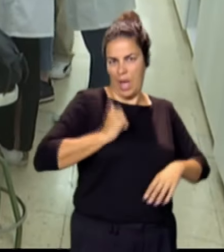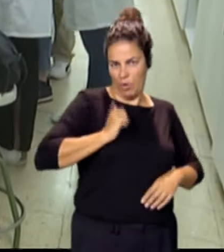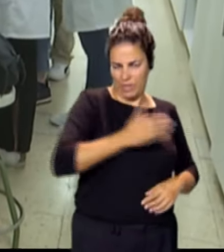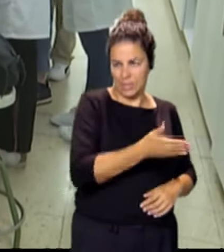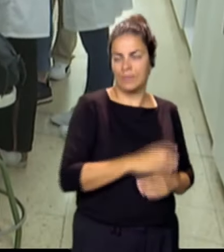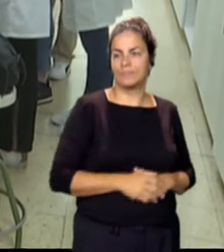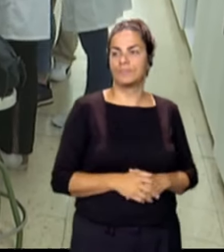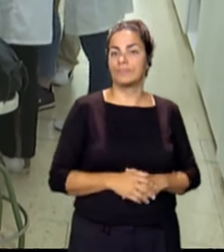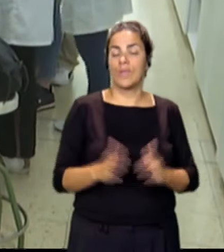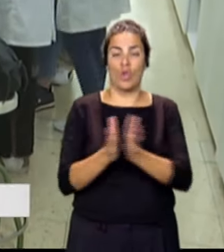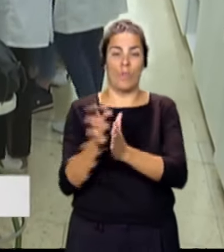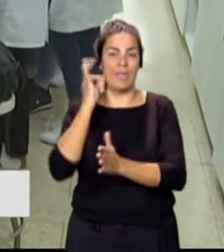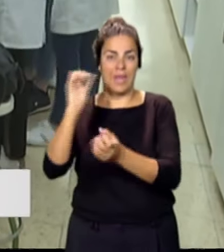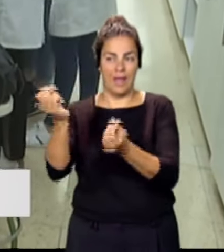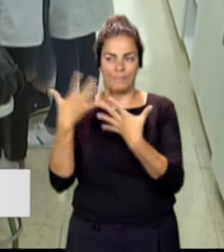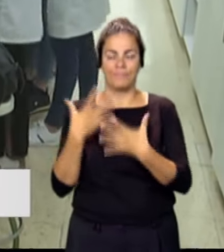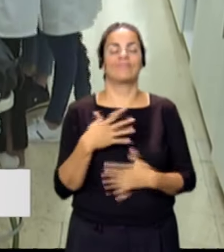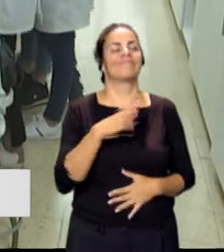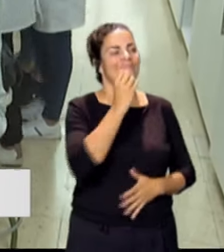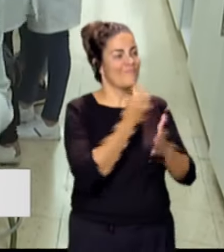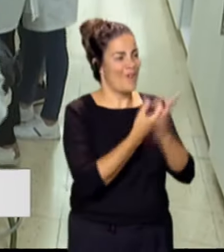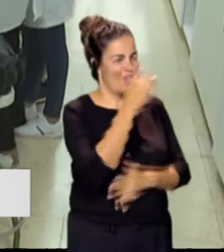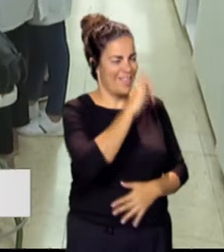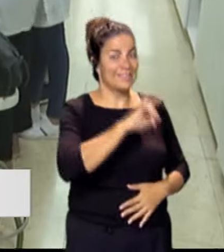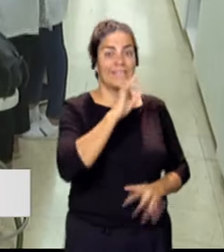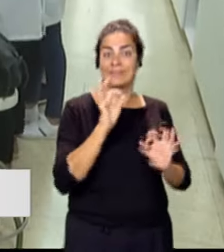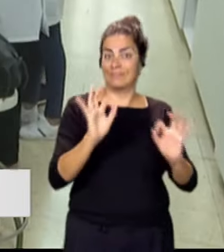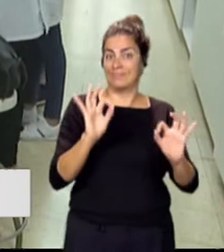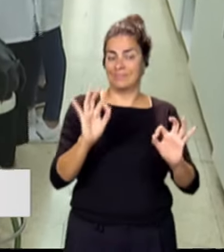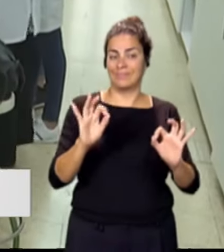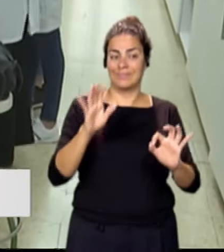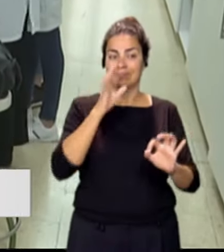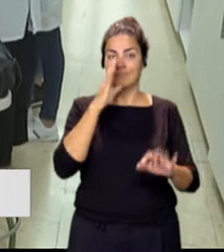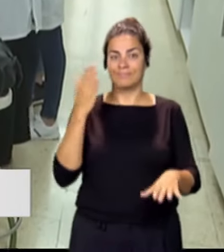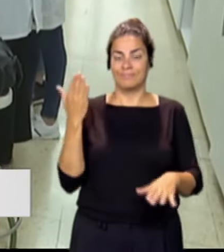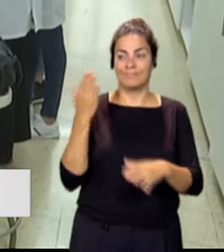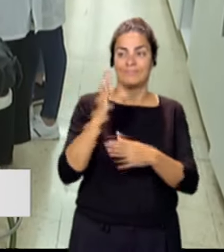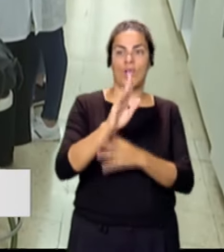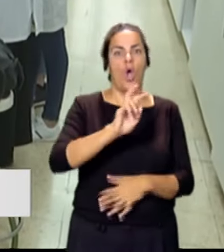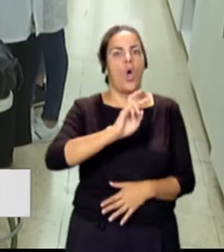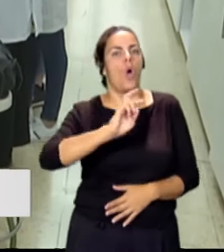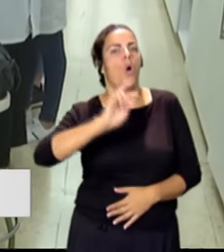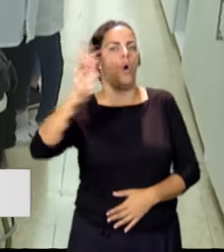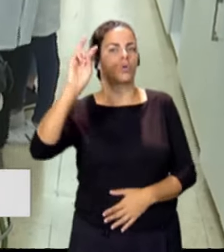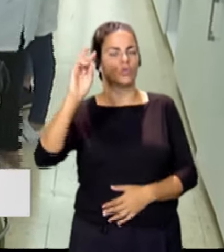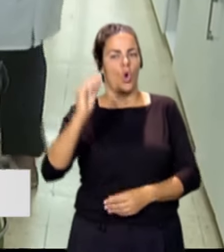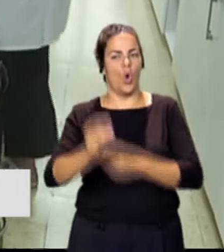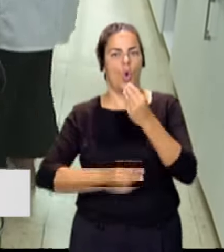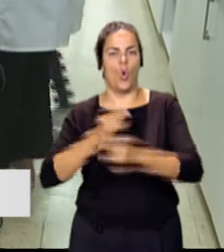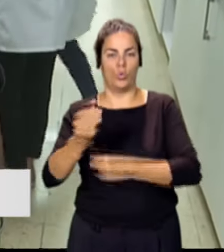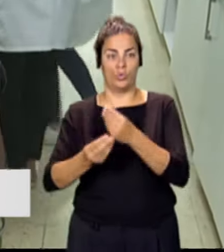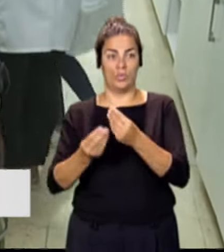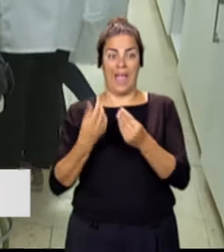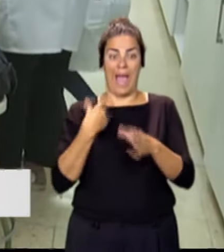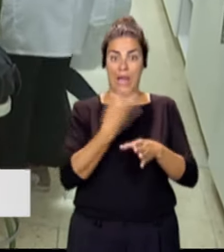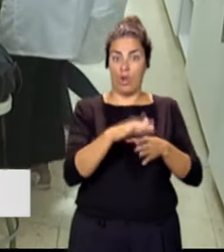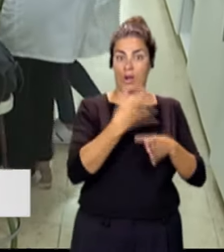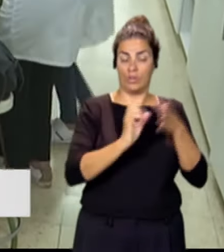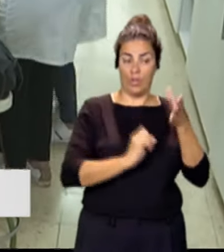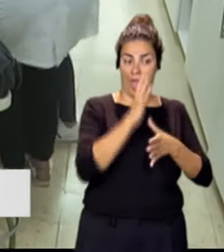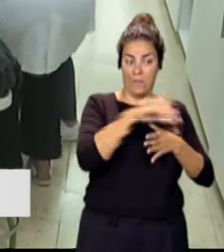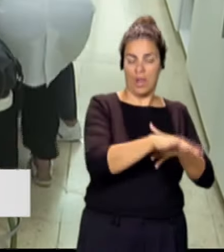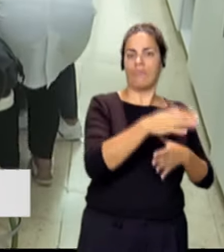Buenos días Canarias Así es les vamos a mostrar otra utilidad que se le puede dar a los restos del volcán en concreto a las